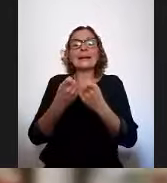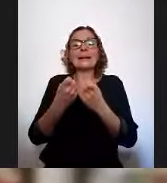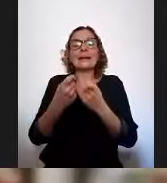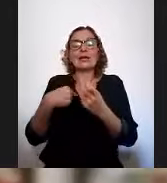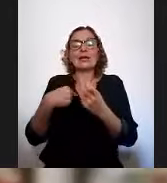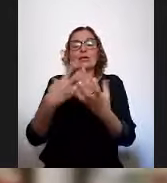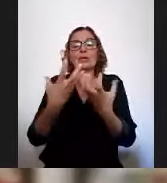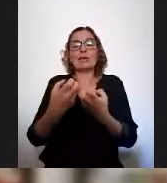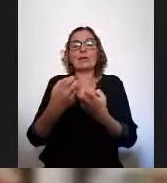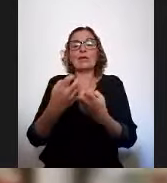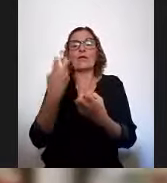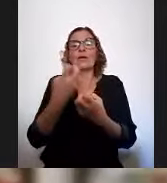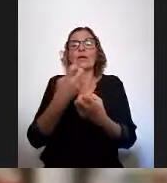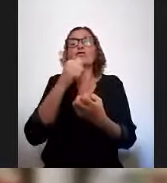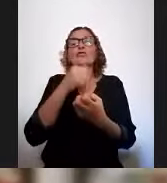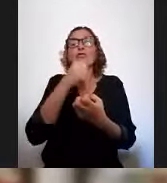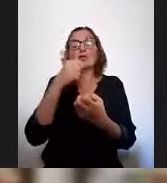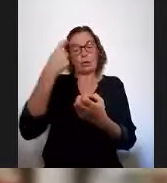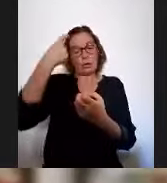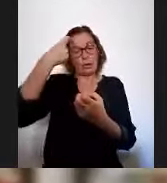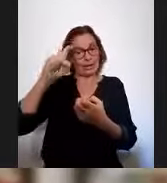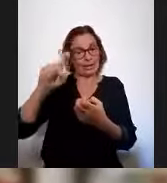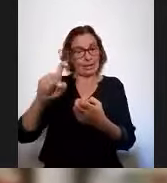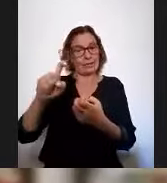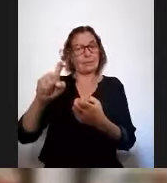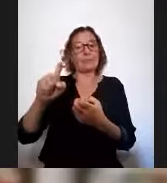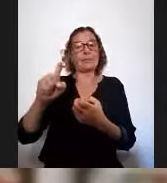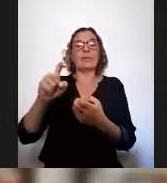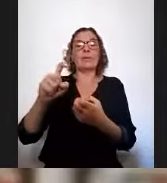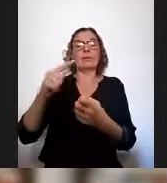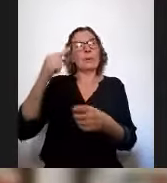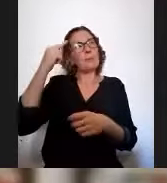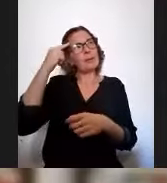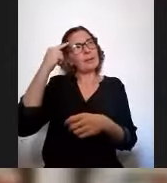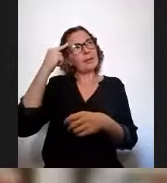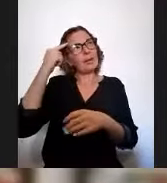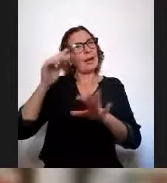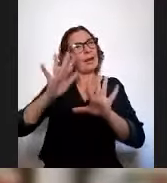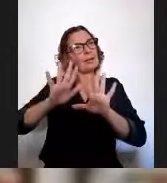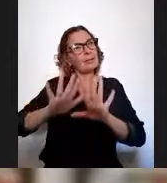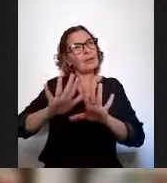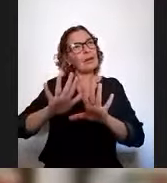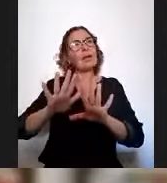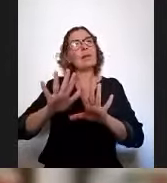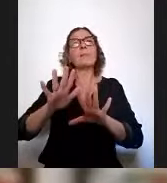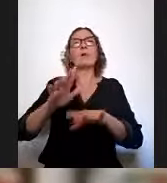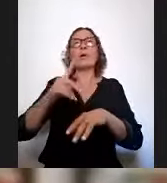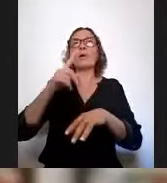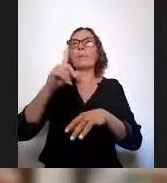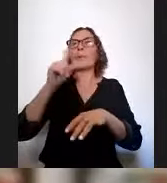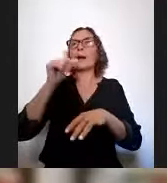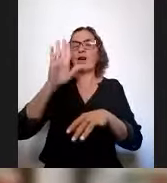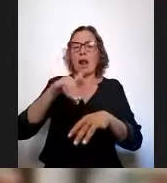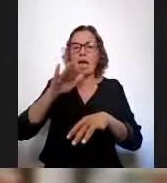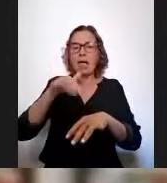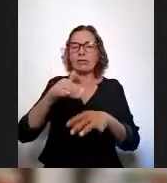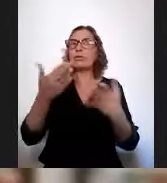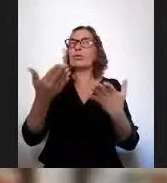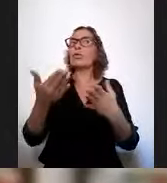con con mi idea. Vamos a bajar el tiempo para hacer algo, vamos a hacerlo más barato, vamos a hacerlo